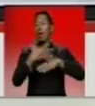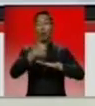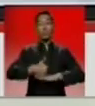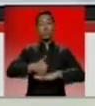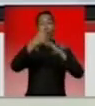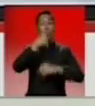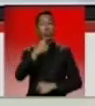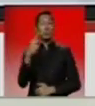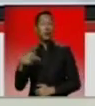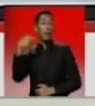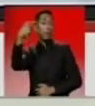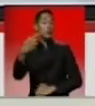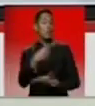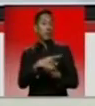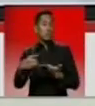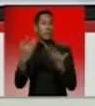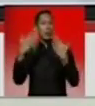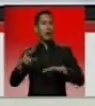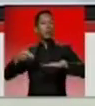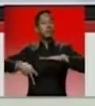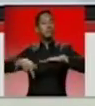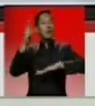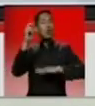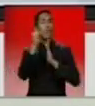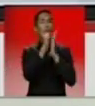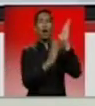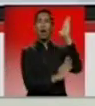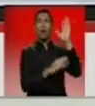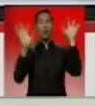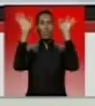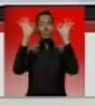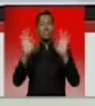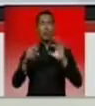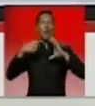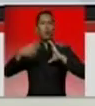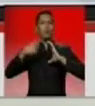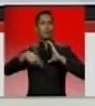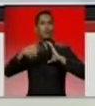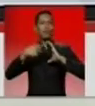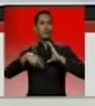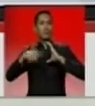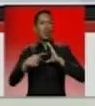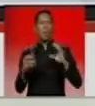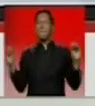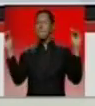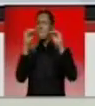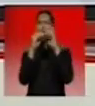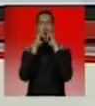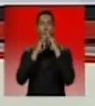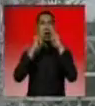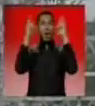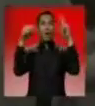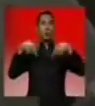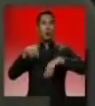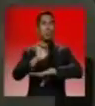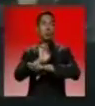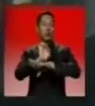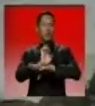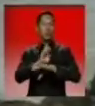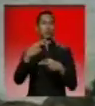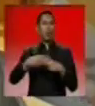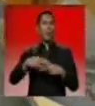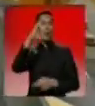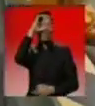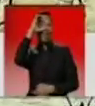próximas semanas se inaugurará el proyecto hidroeléctrico más ambicioso del país, Coca-Codo Sinclair. Ecuador